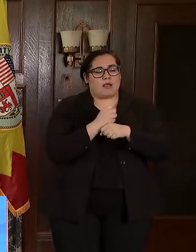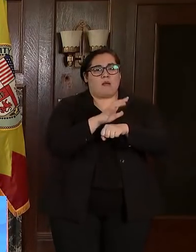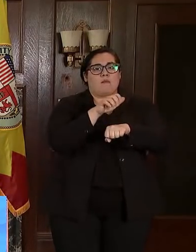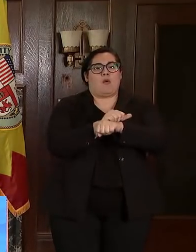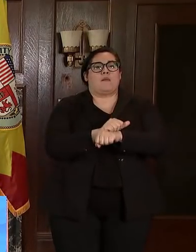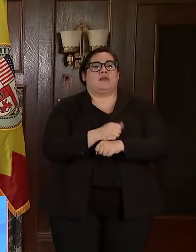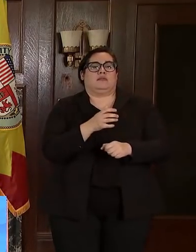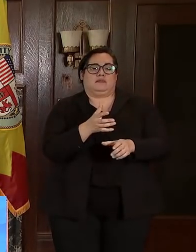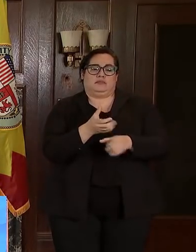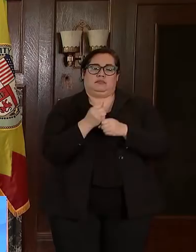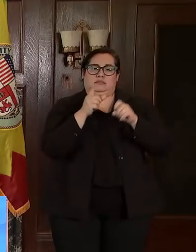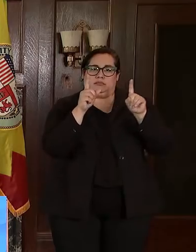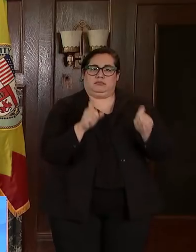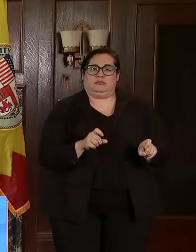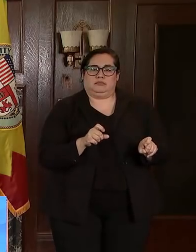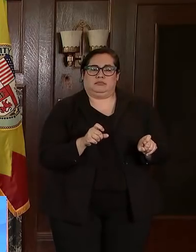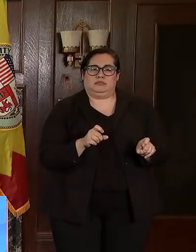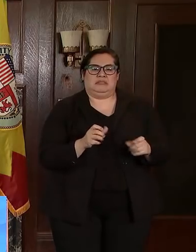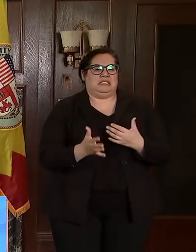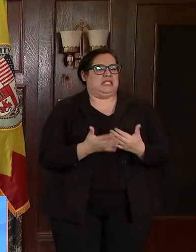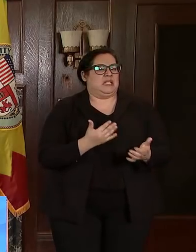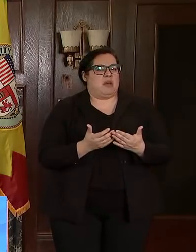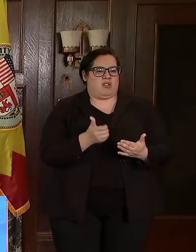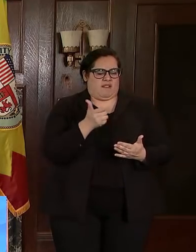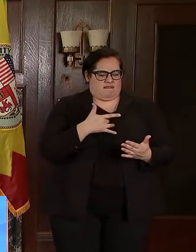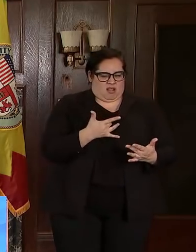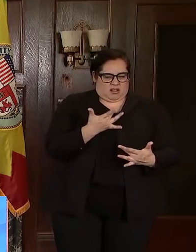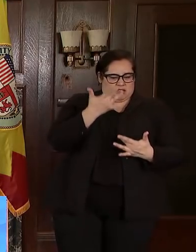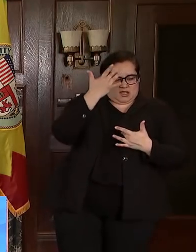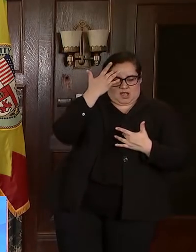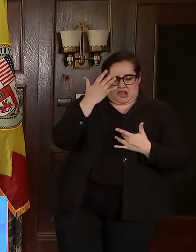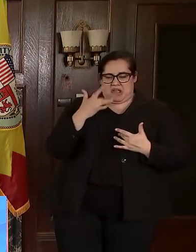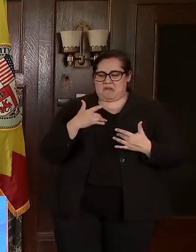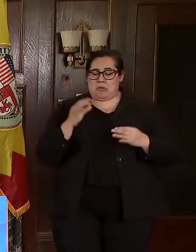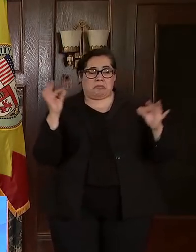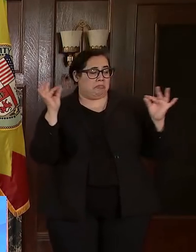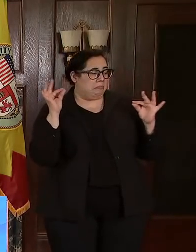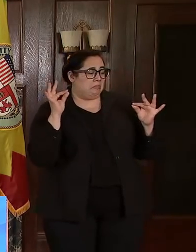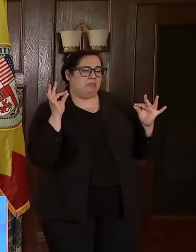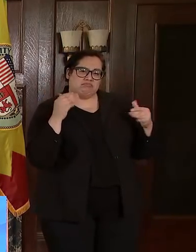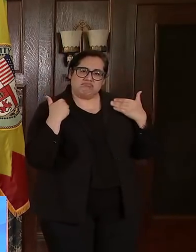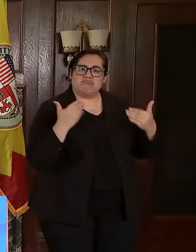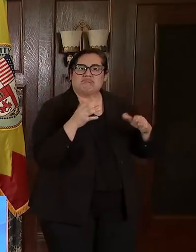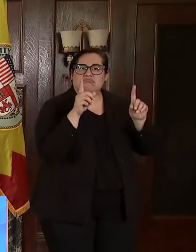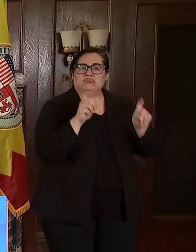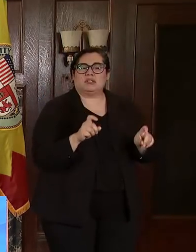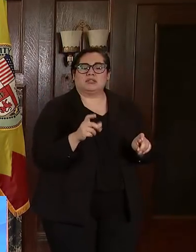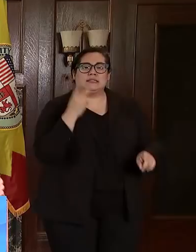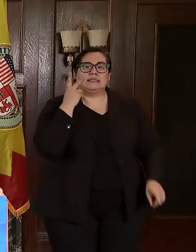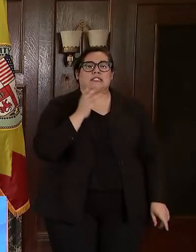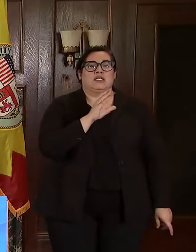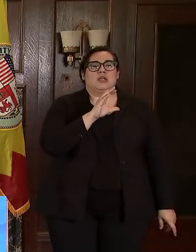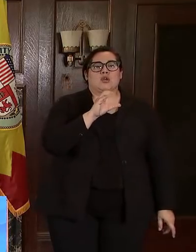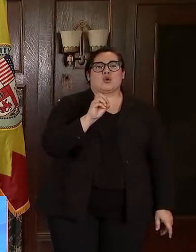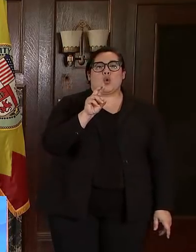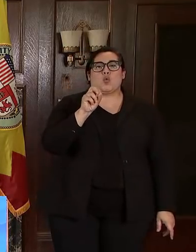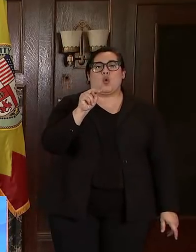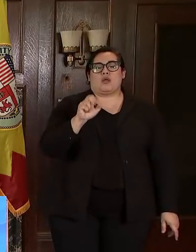para hacerse una prueba, aunque estén enfermos o no. Visita la página